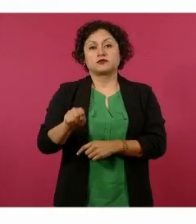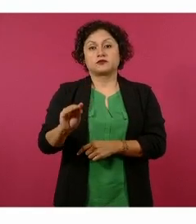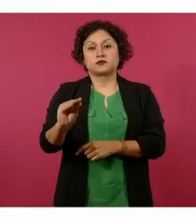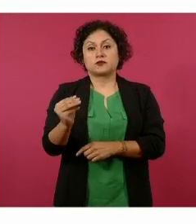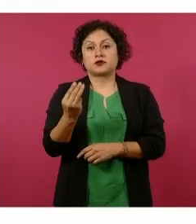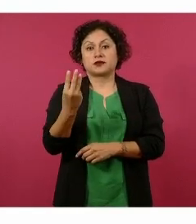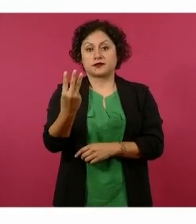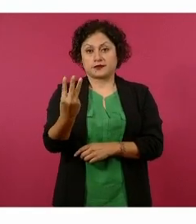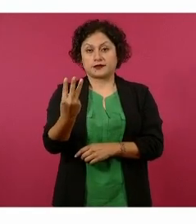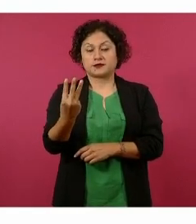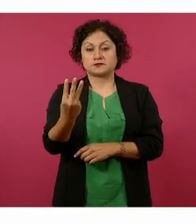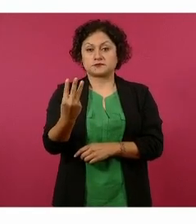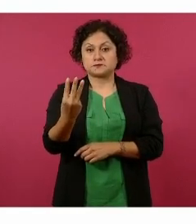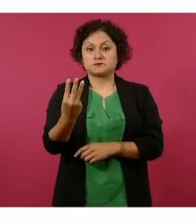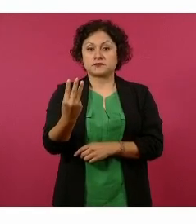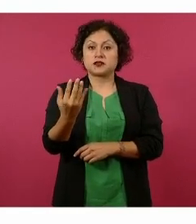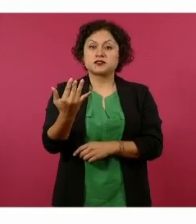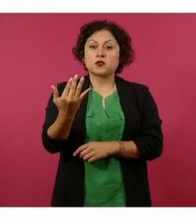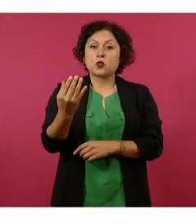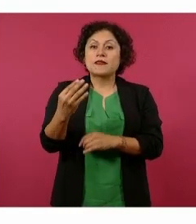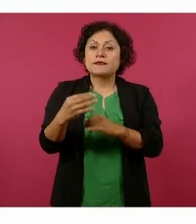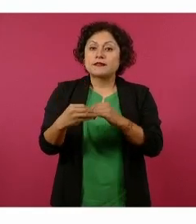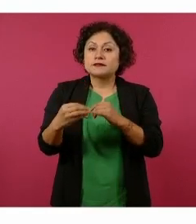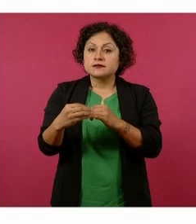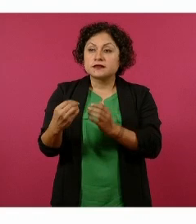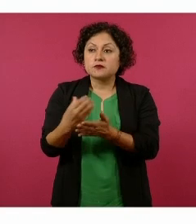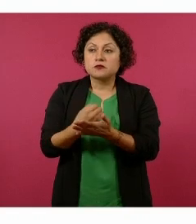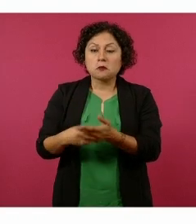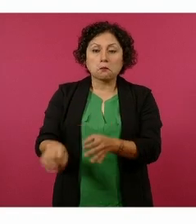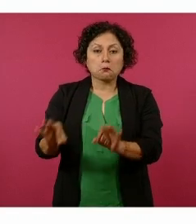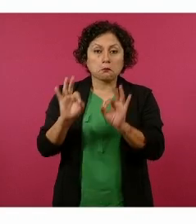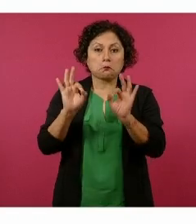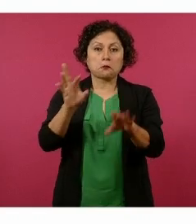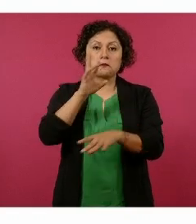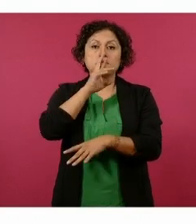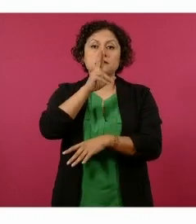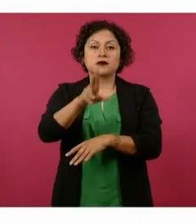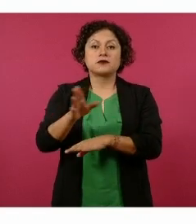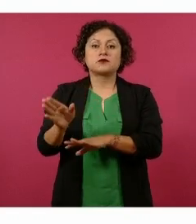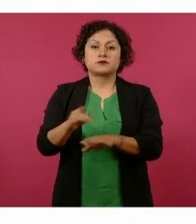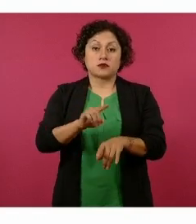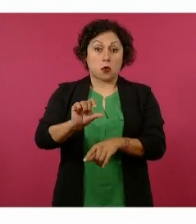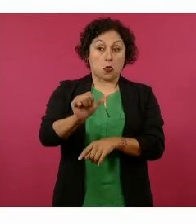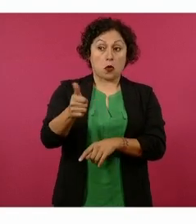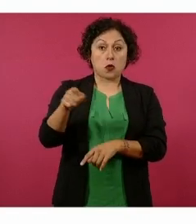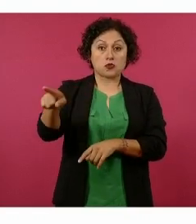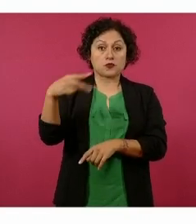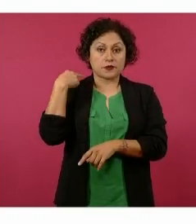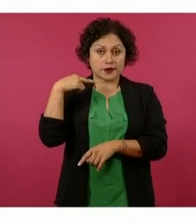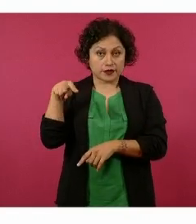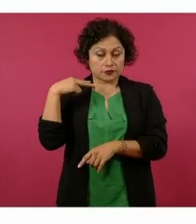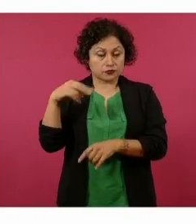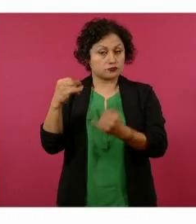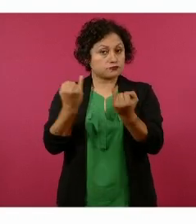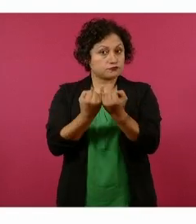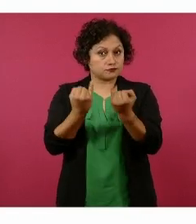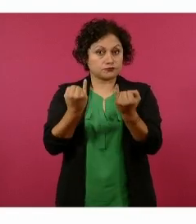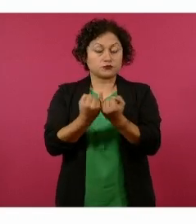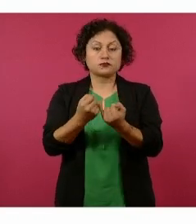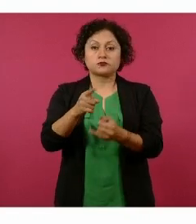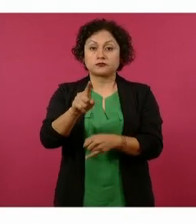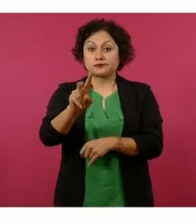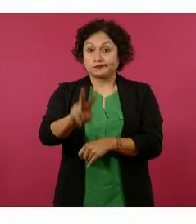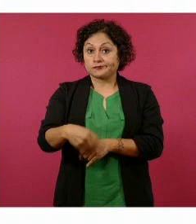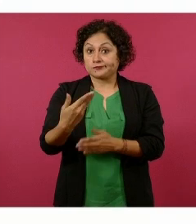$21.93, solamente 50 centavos de ganancia, y tenemos casos de Servifácil en Coatzacoalcos, Veracruz, algo importante como lo habíamos visto,